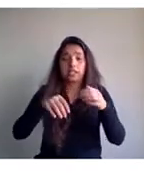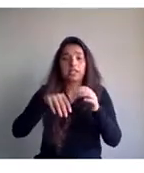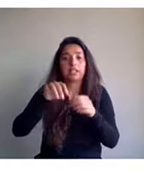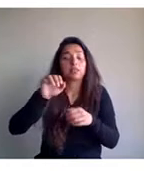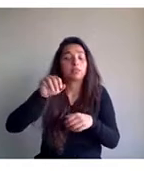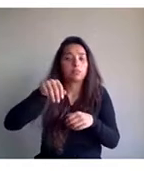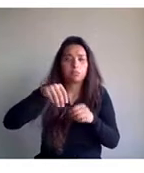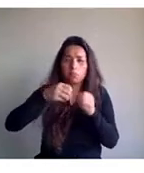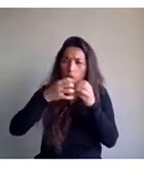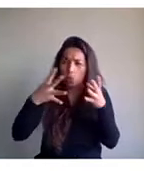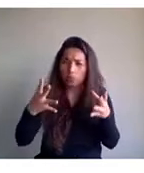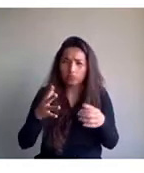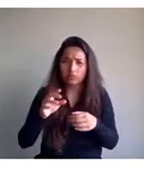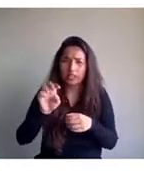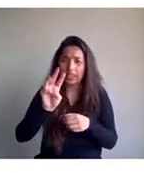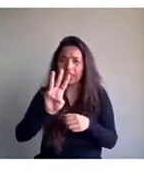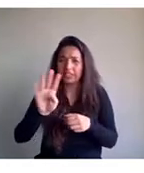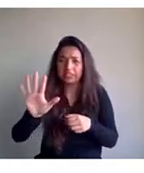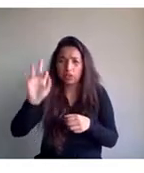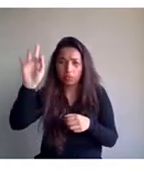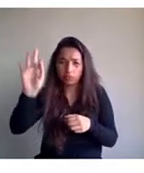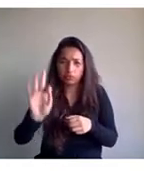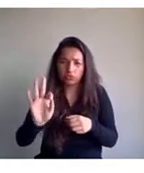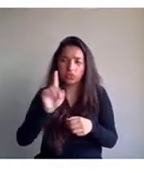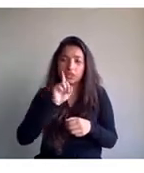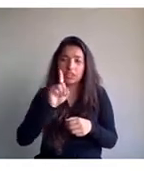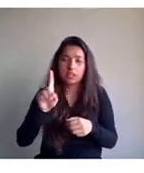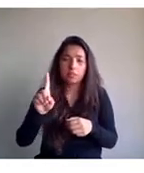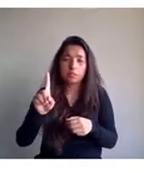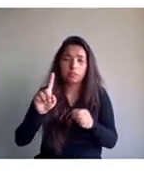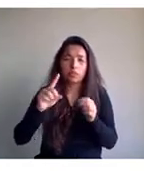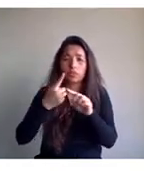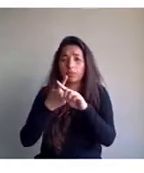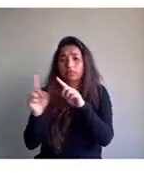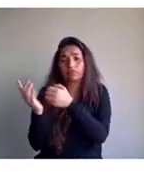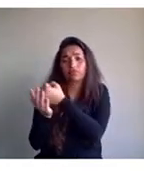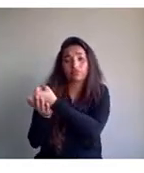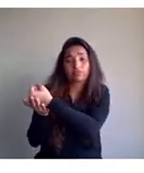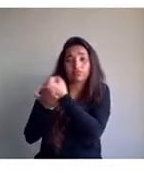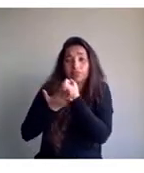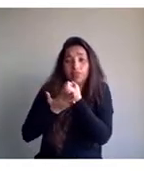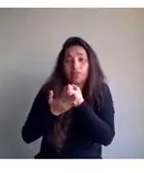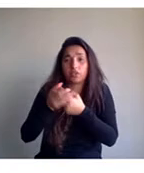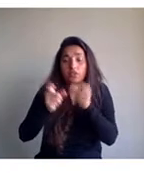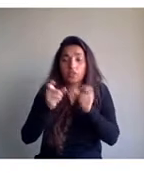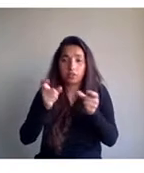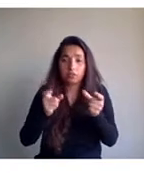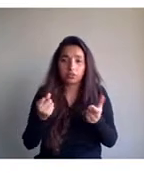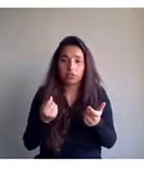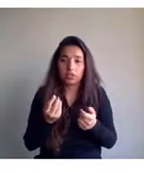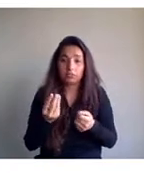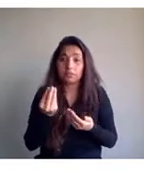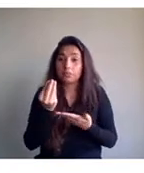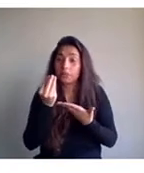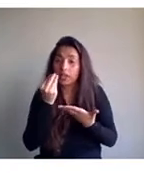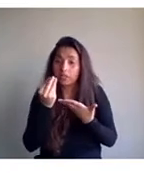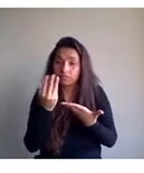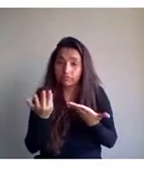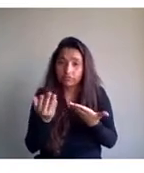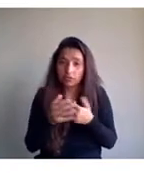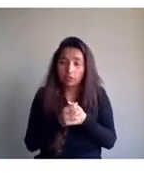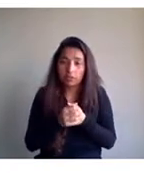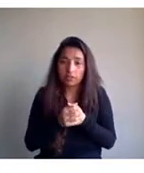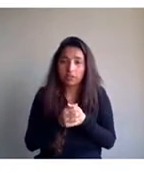casi el 35 por ciento recibe ayuda de otras personas para realizar sus actividades básicas diarias lo cual hoy